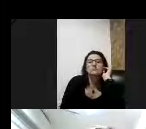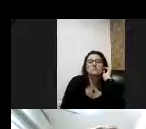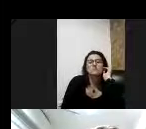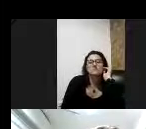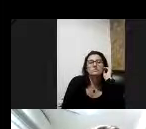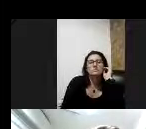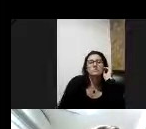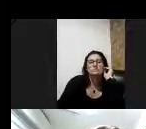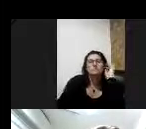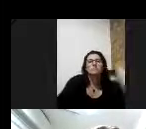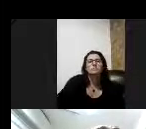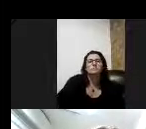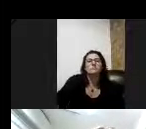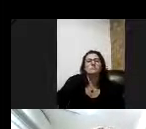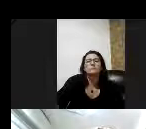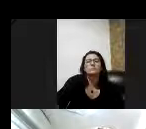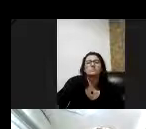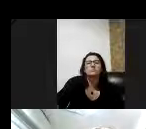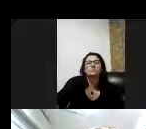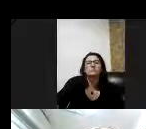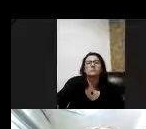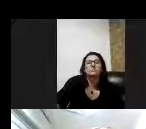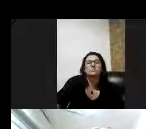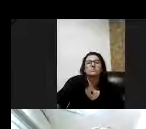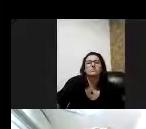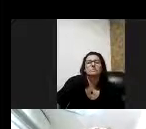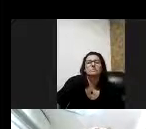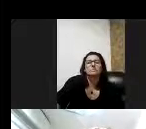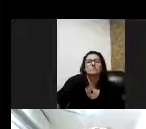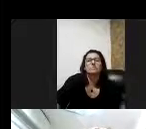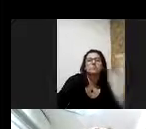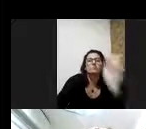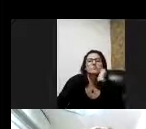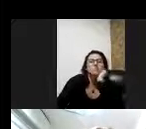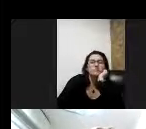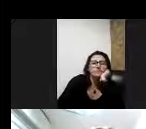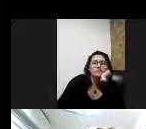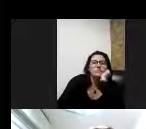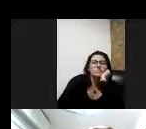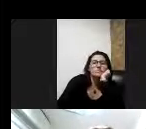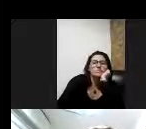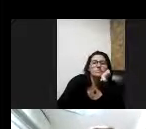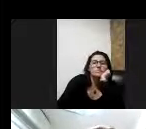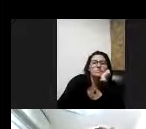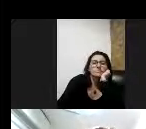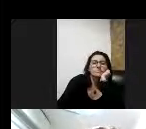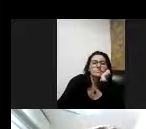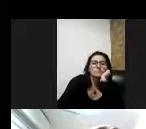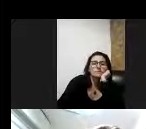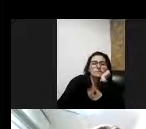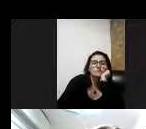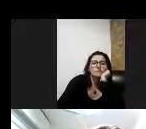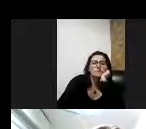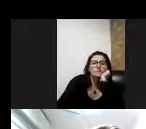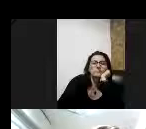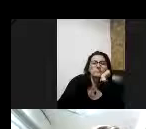Mujeres trans para sacar, o 6 para sacar una con VIH, no 200, ¿no? En varones gay, 10, 1